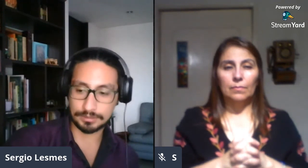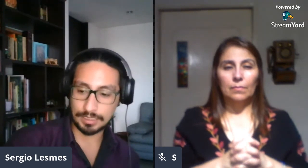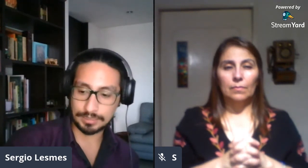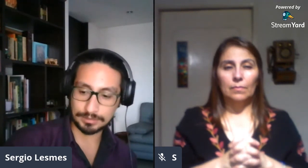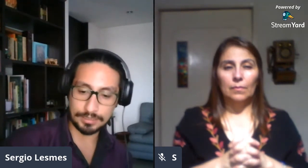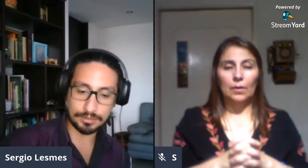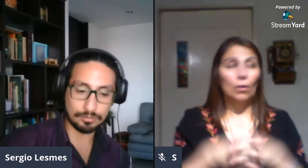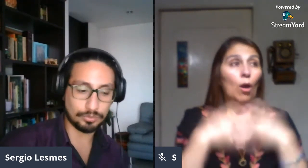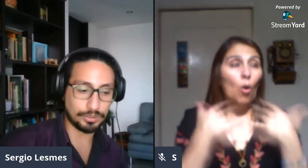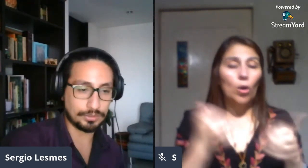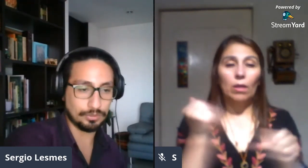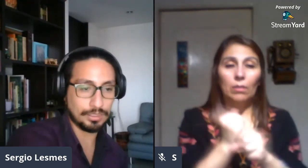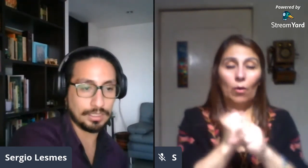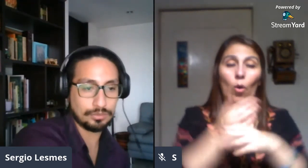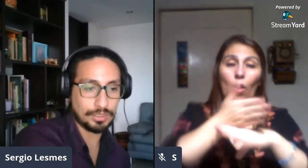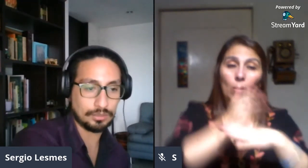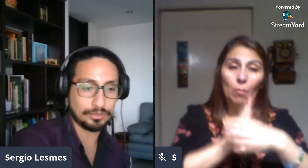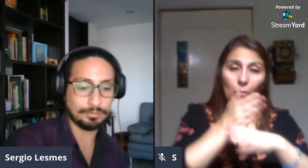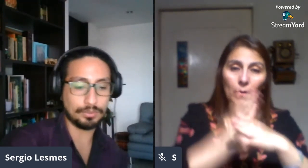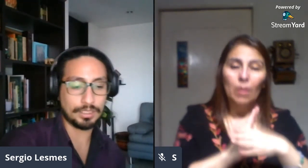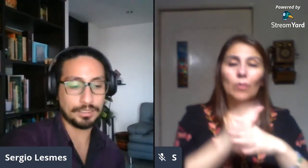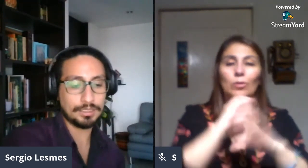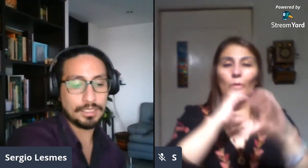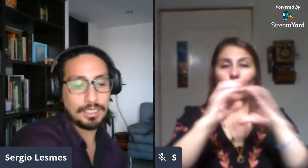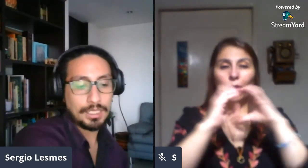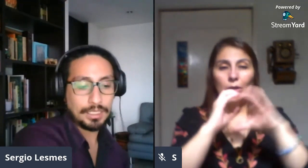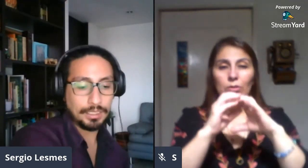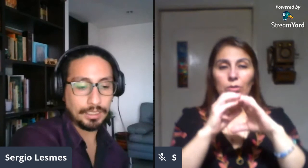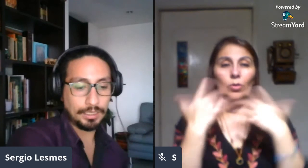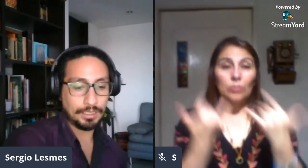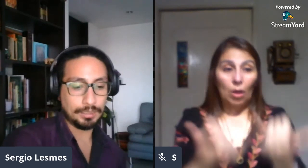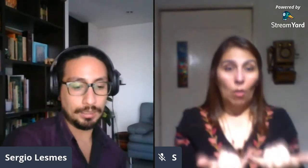y de las redes de comunicación en la sociedad contemporánea,